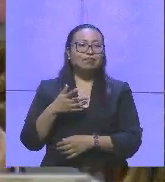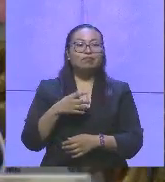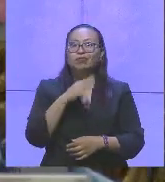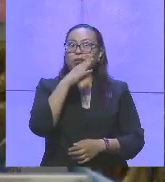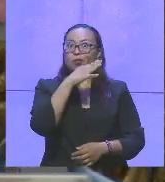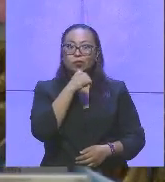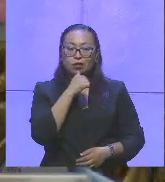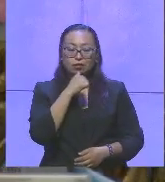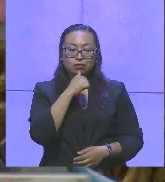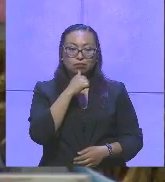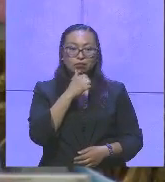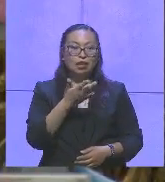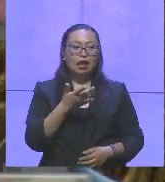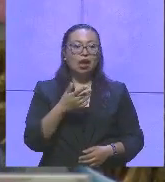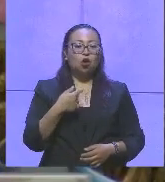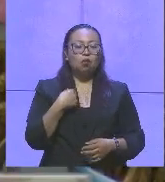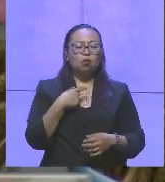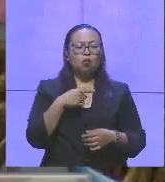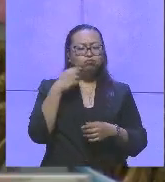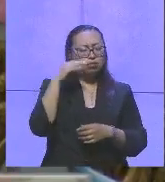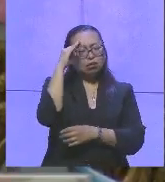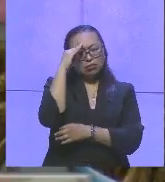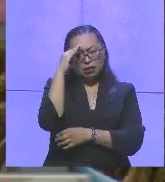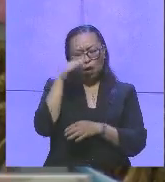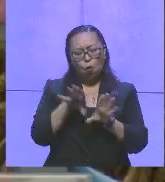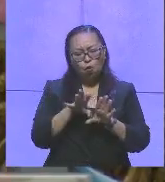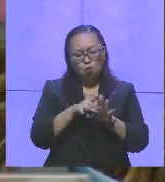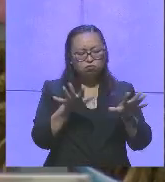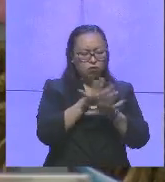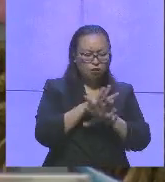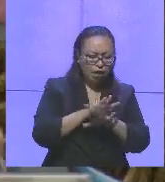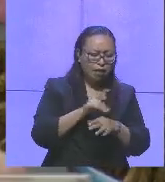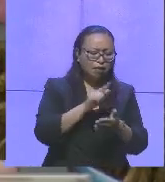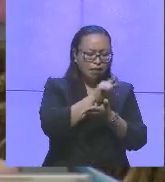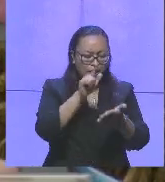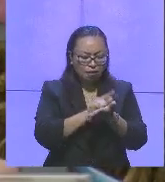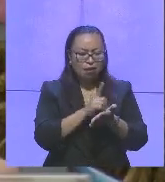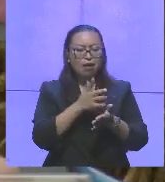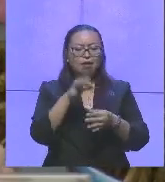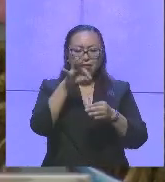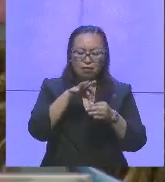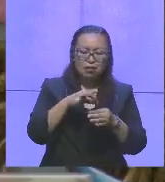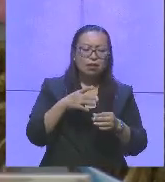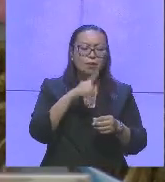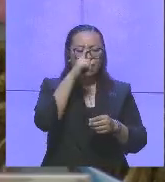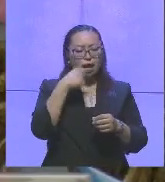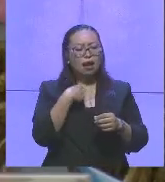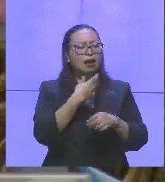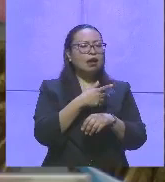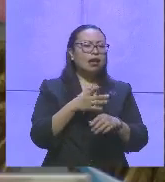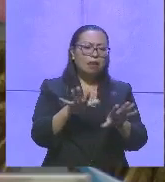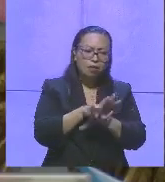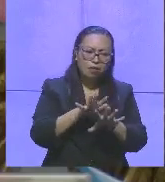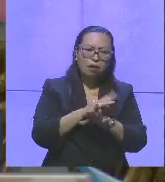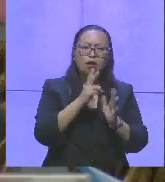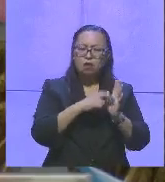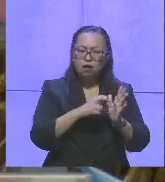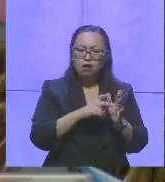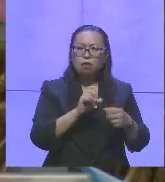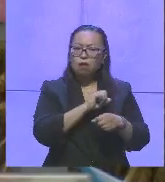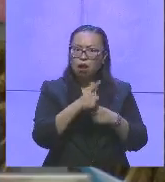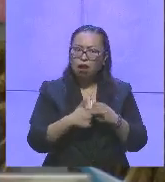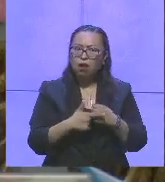podía hacer interpretación de leyes electorales, entendiendo muy bien esta postura en la medida de que el